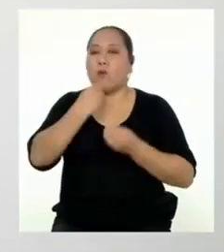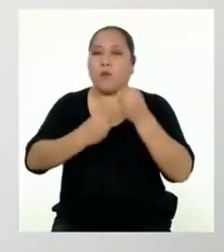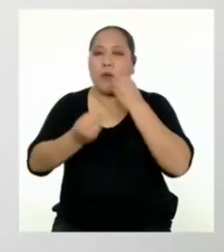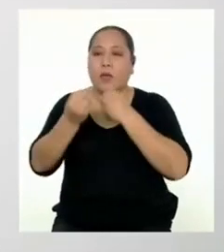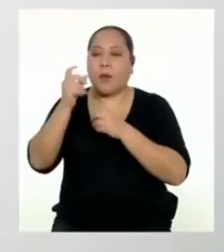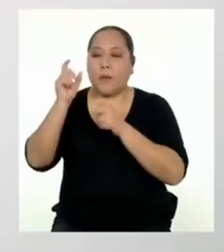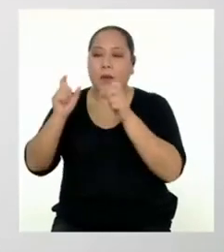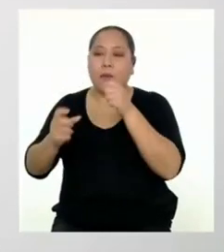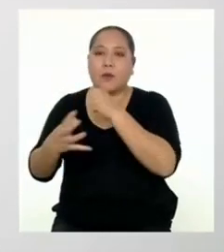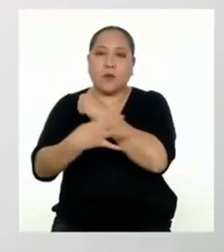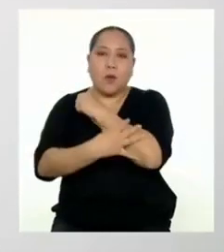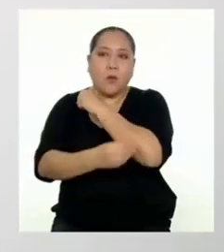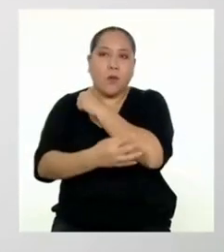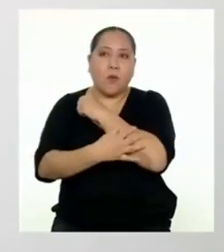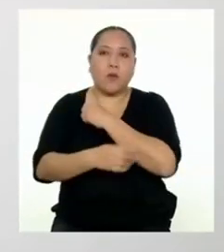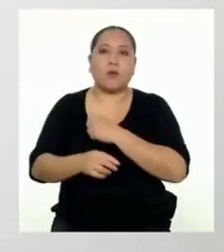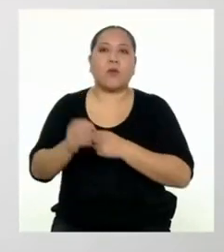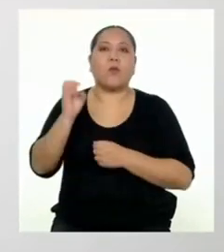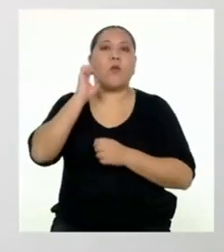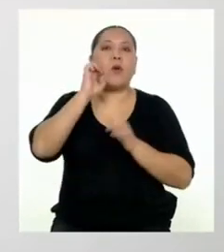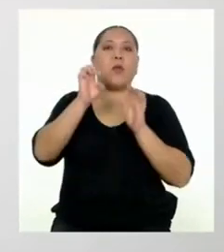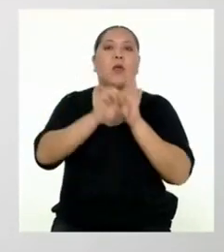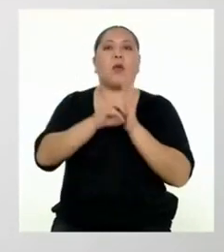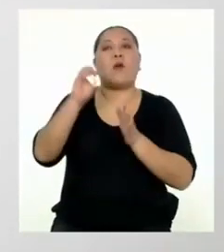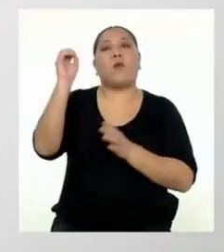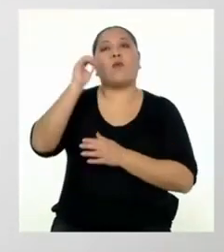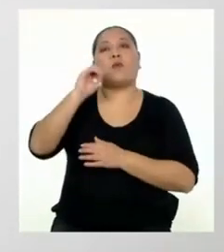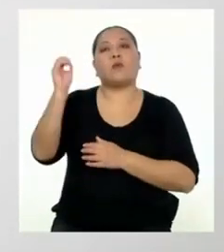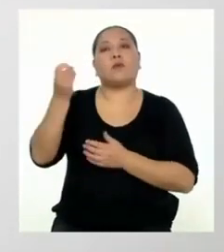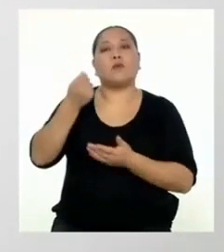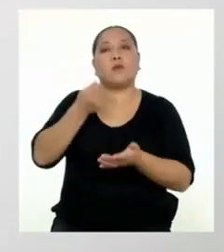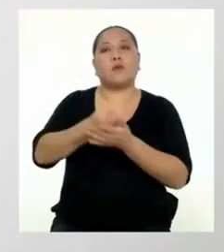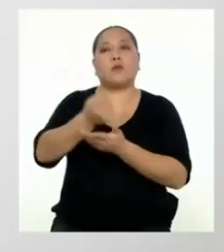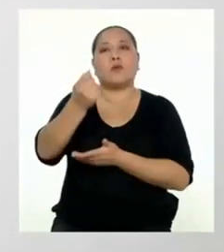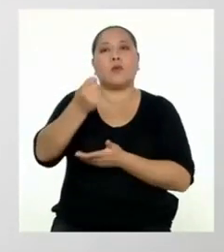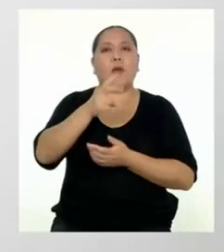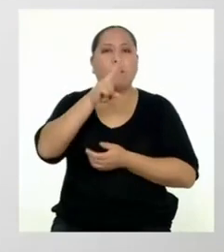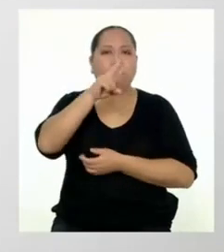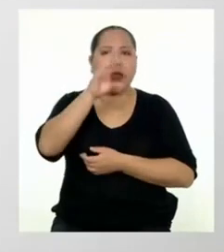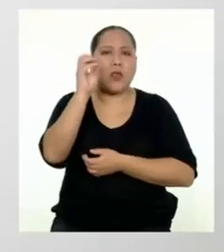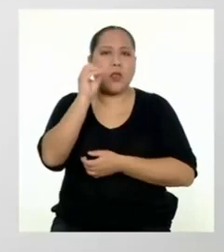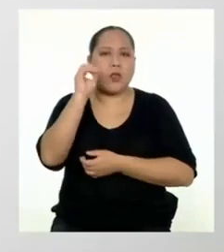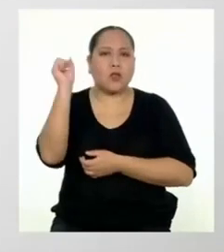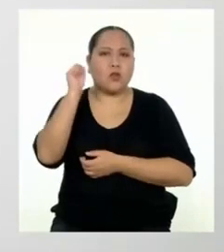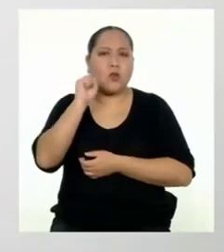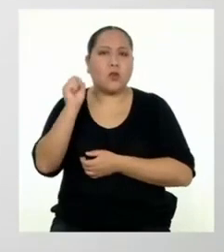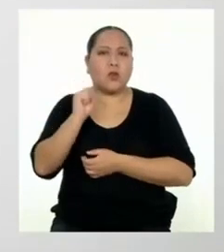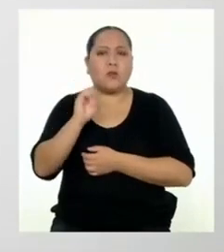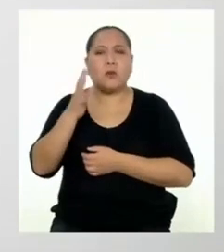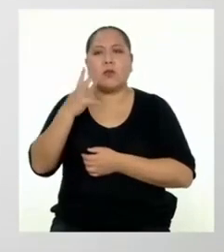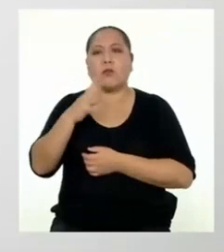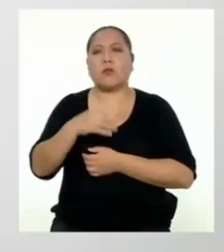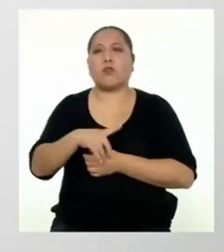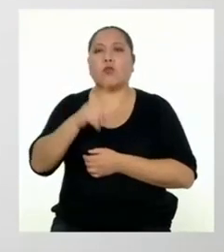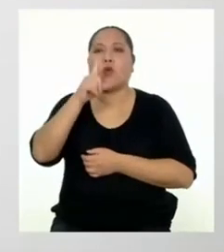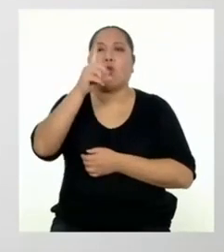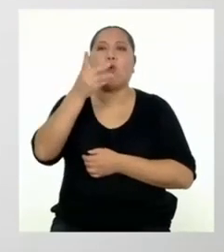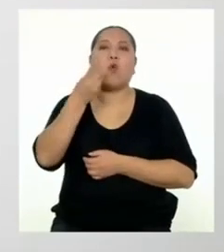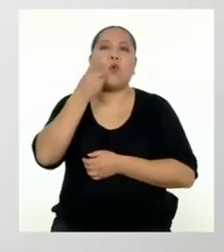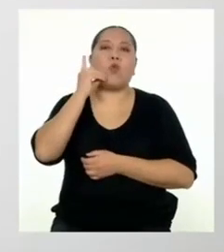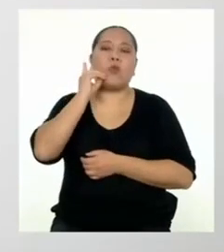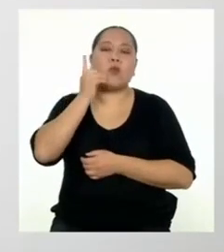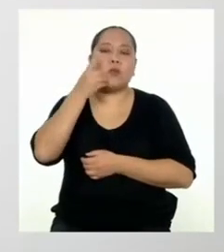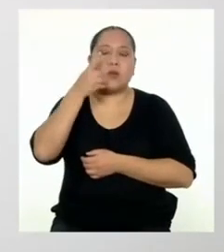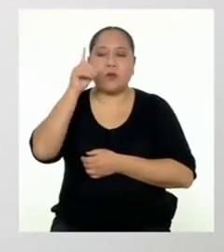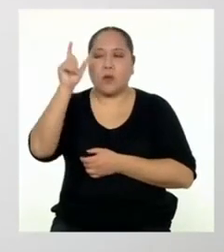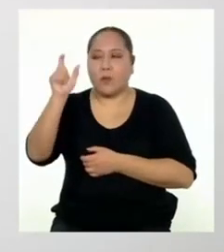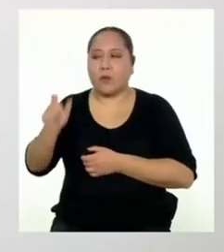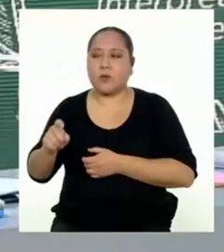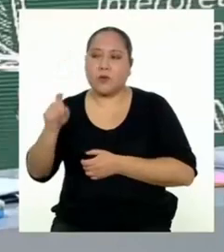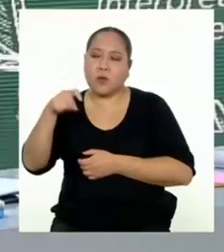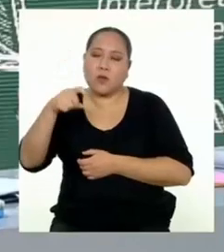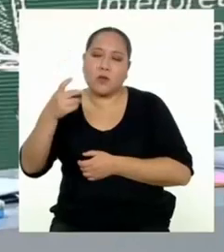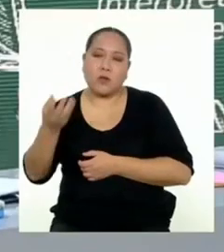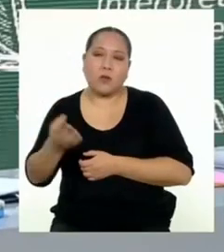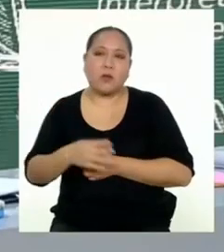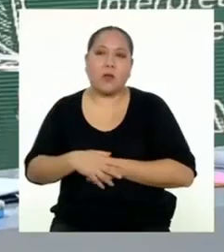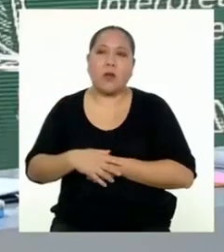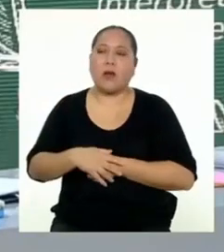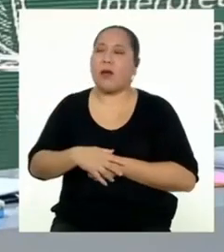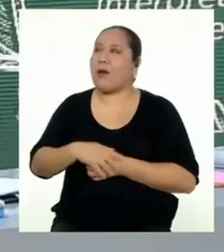otros. Por ejemplo, los impuestos por una compra de tan solo 20 soles son el valor de un desayuno para alguien que lo